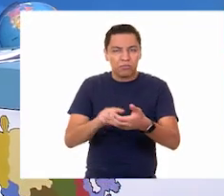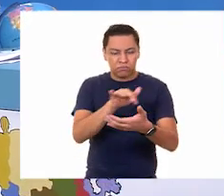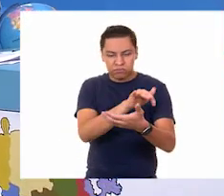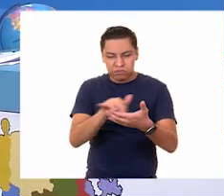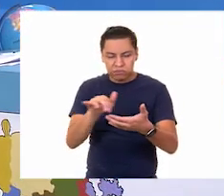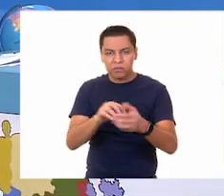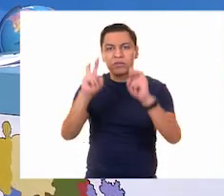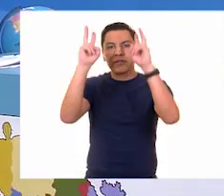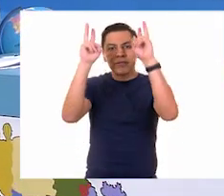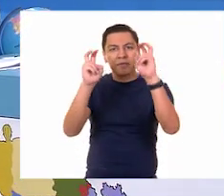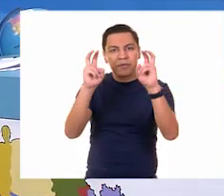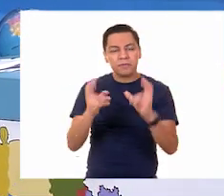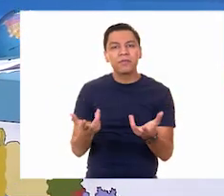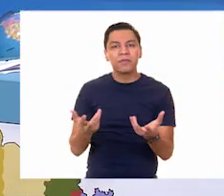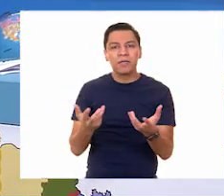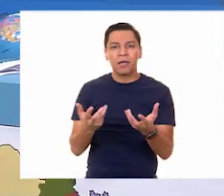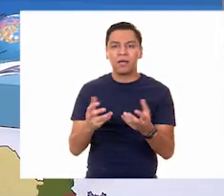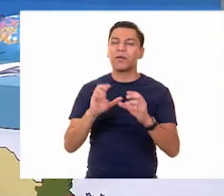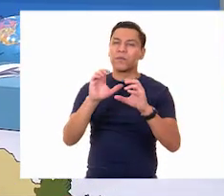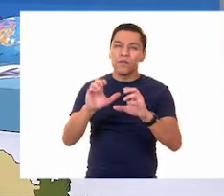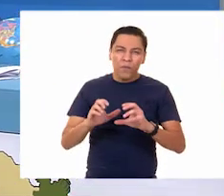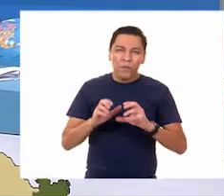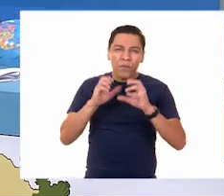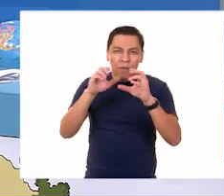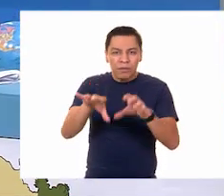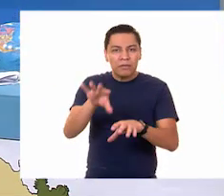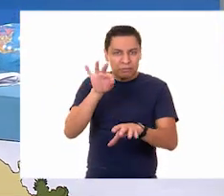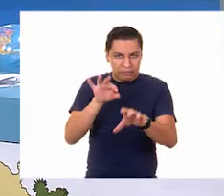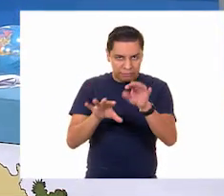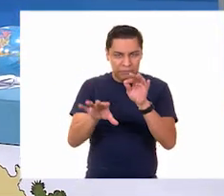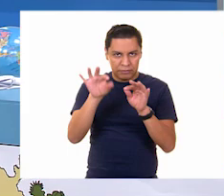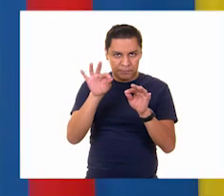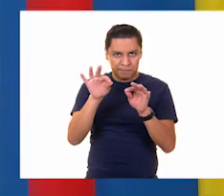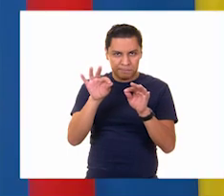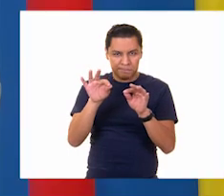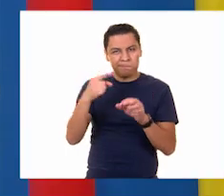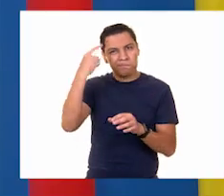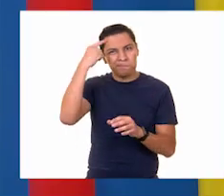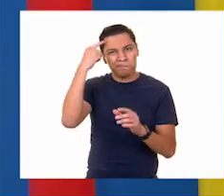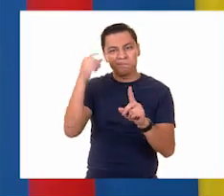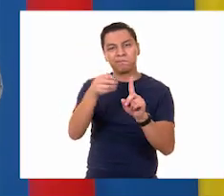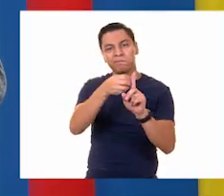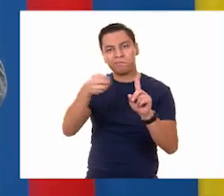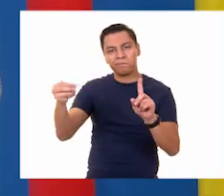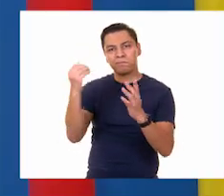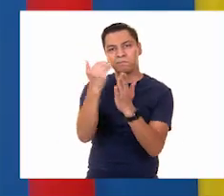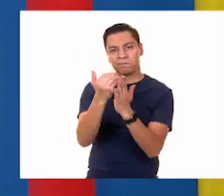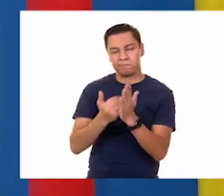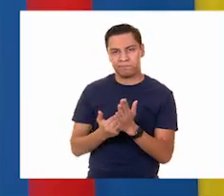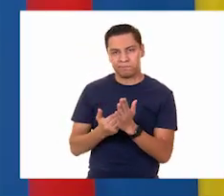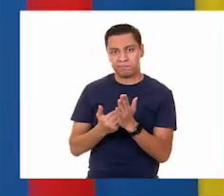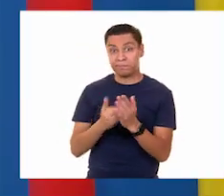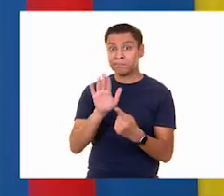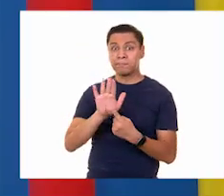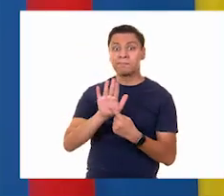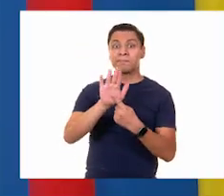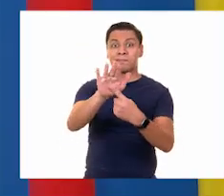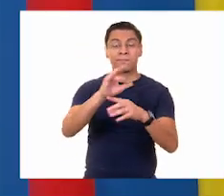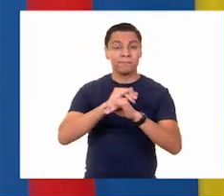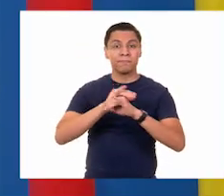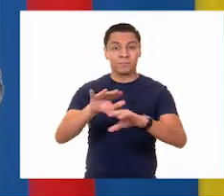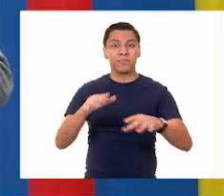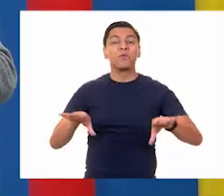se abordan desde que estemos planeando nuestro texto. En cambio, las formas de presentar la información y